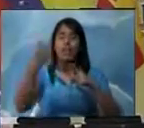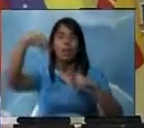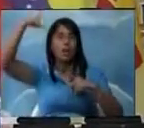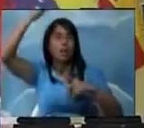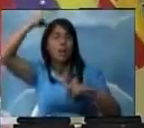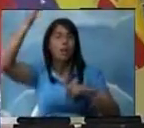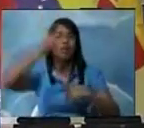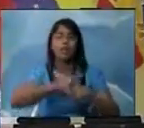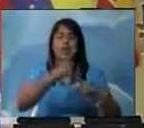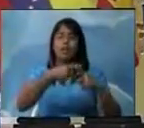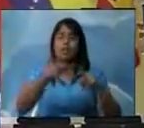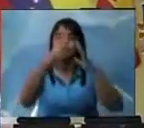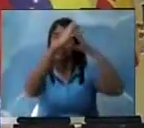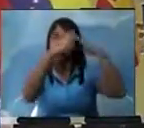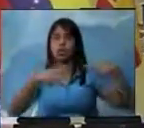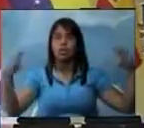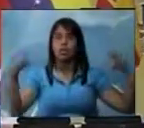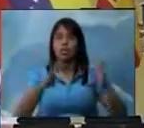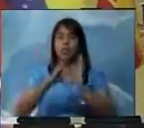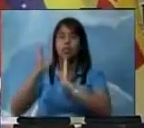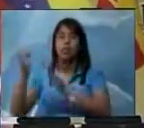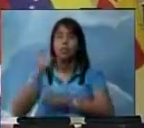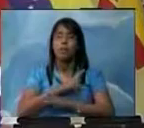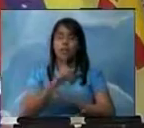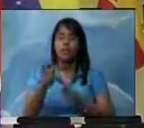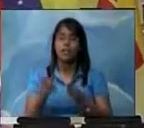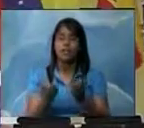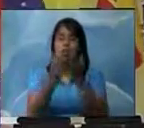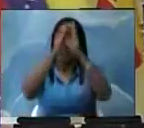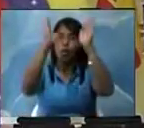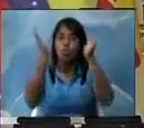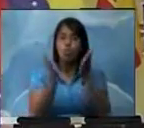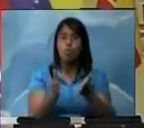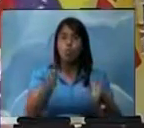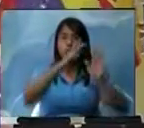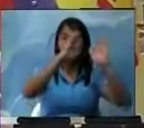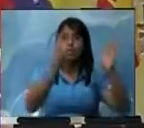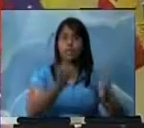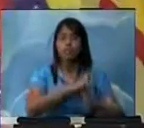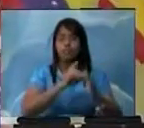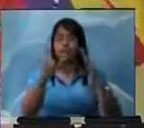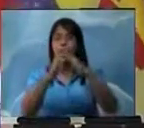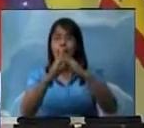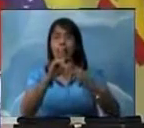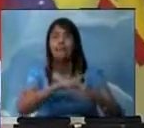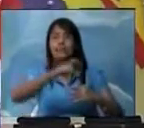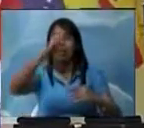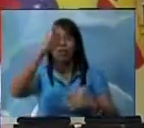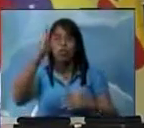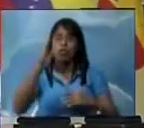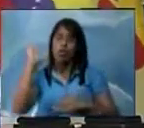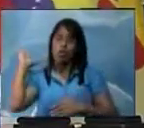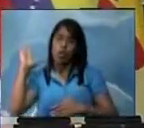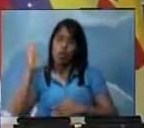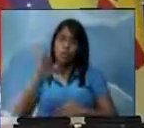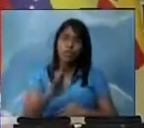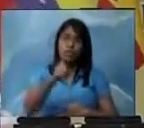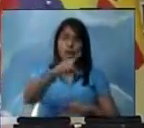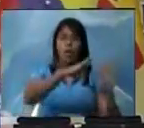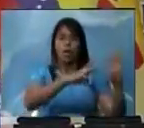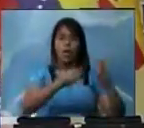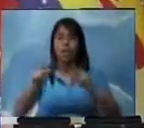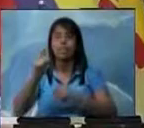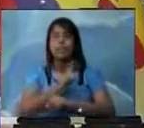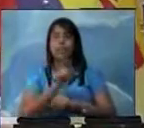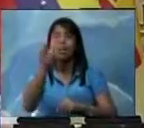Judá, y parte de los utensilios de la casa de Dios, y los trajo a la